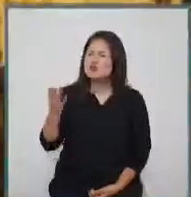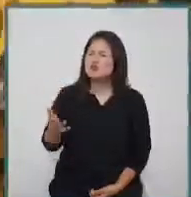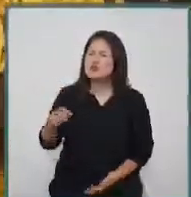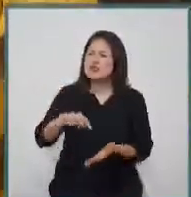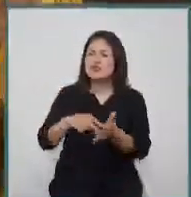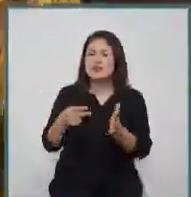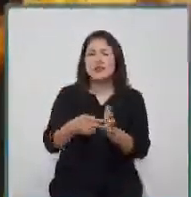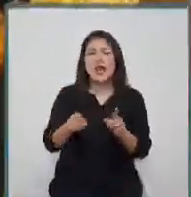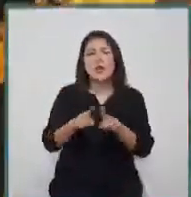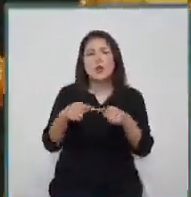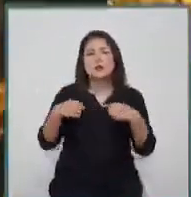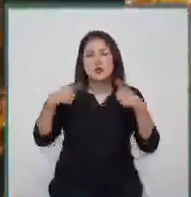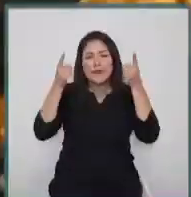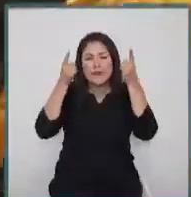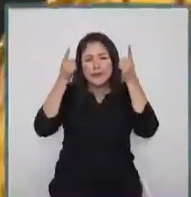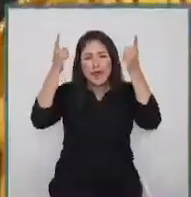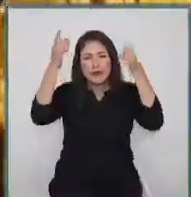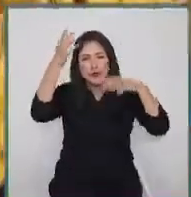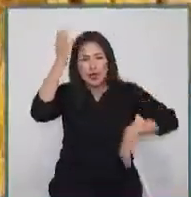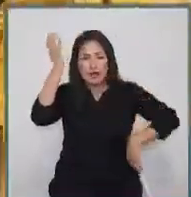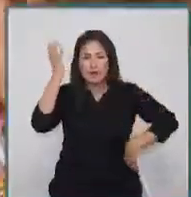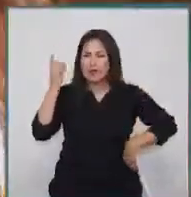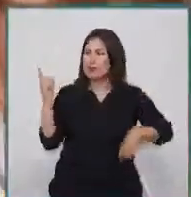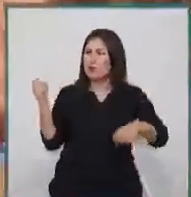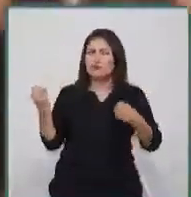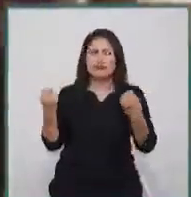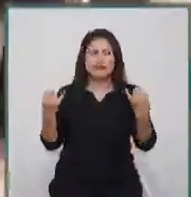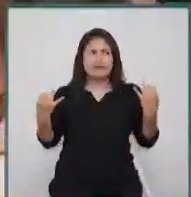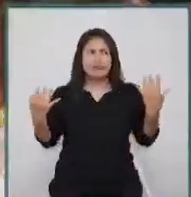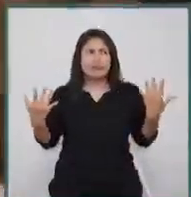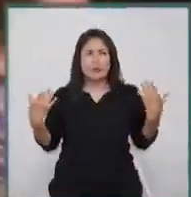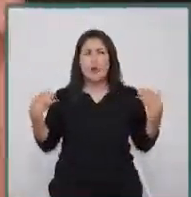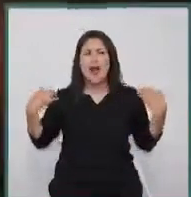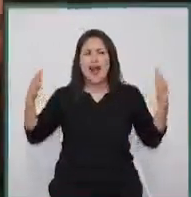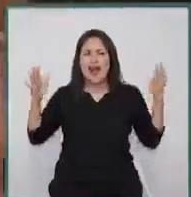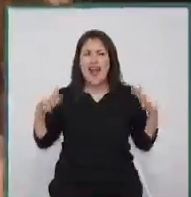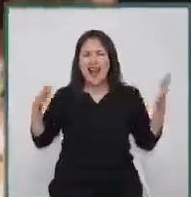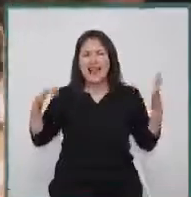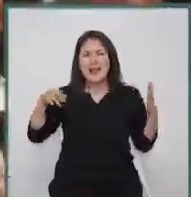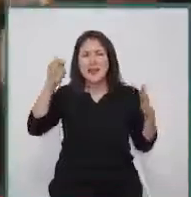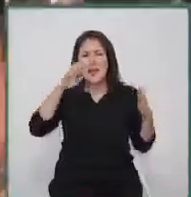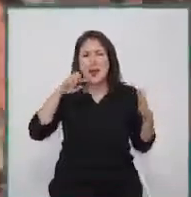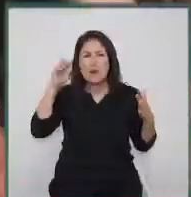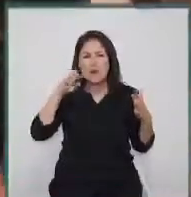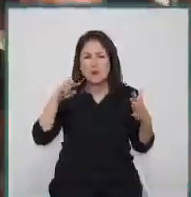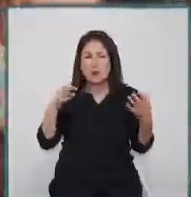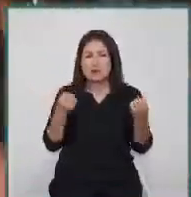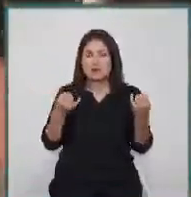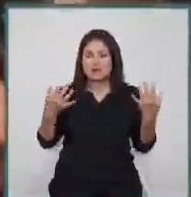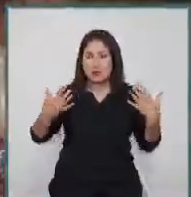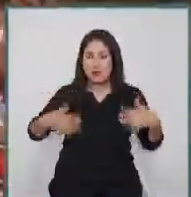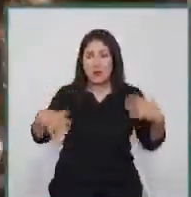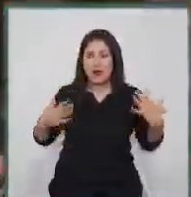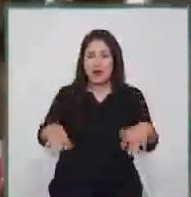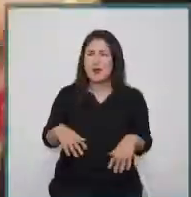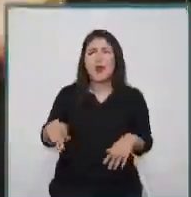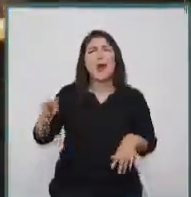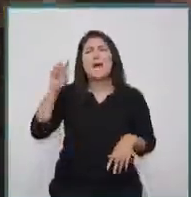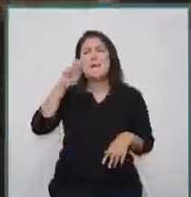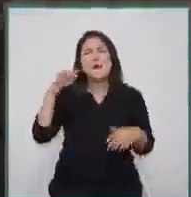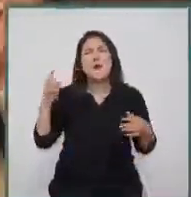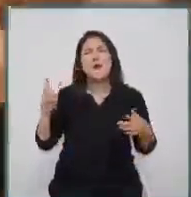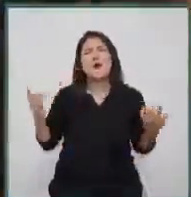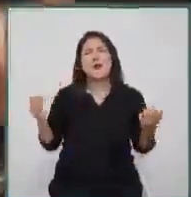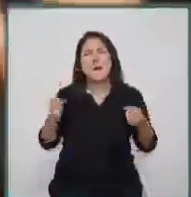personaje representa? La Diablada, somos caporales. Estoy rodeada de puros angelitas, de puros arcángeles.